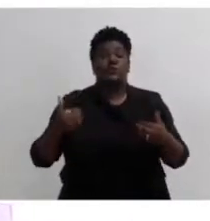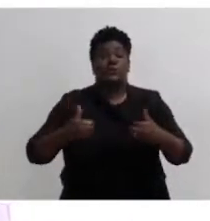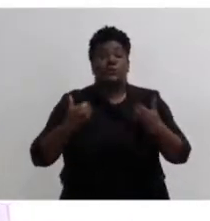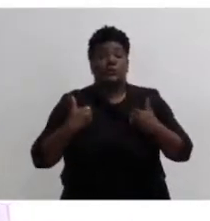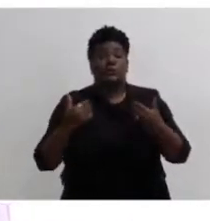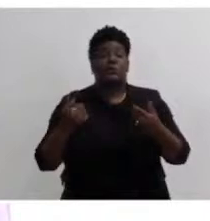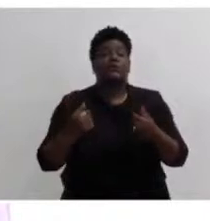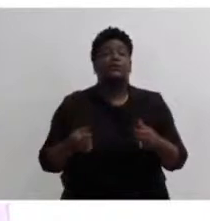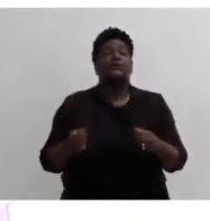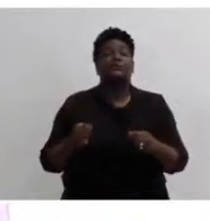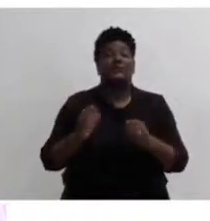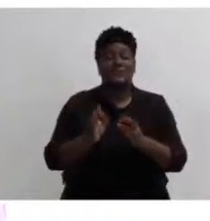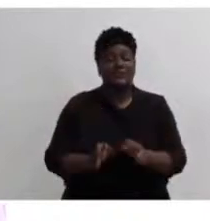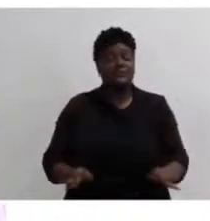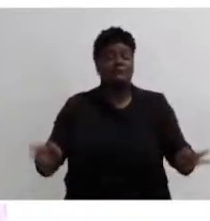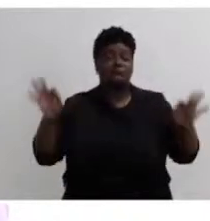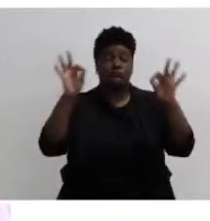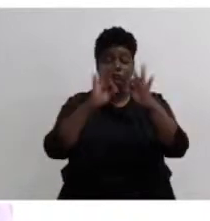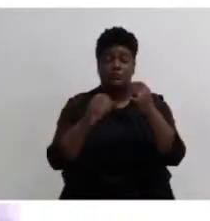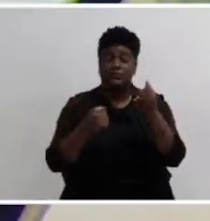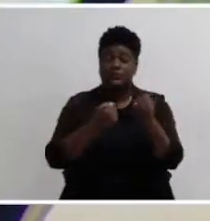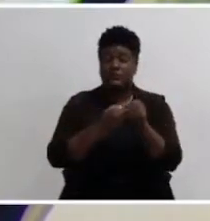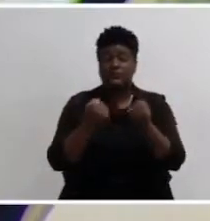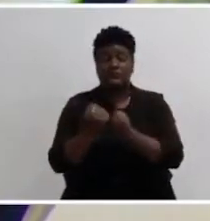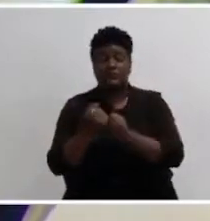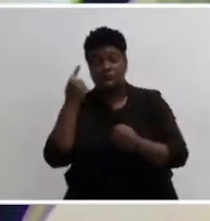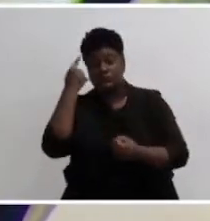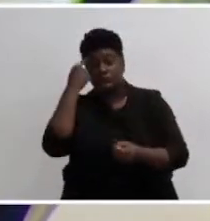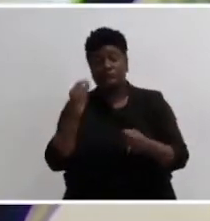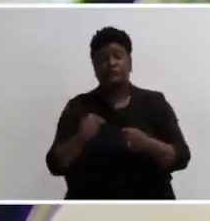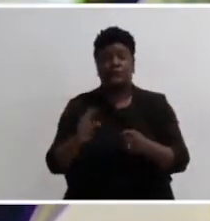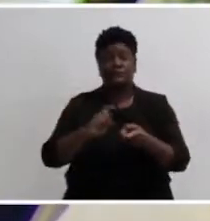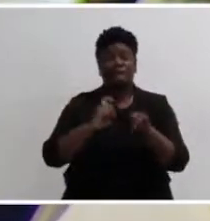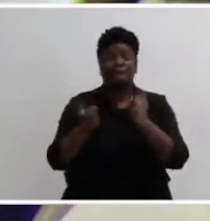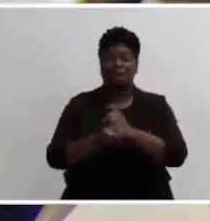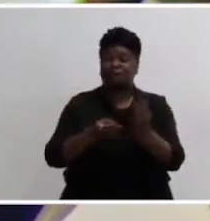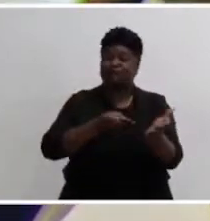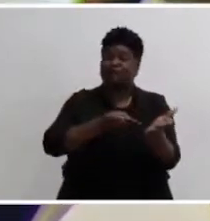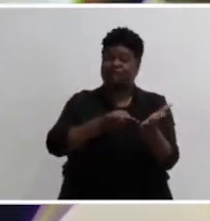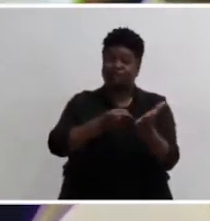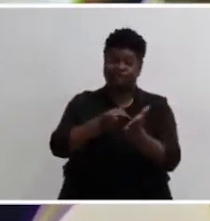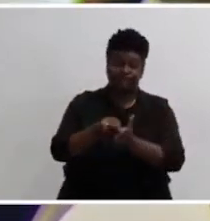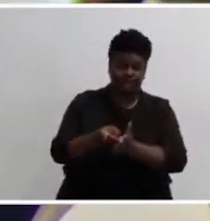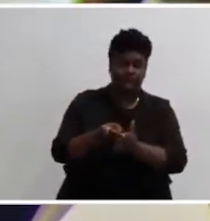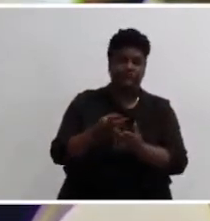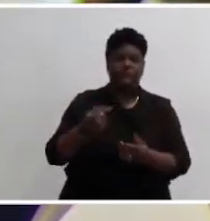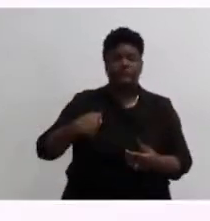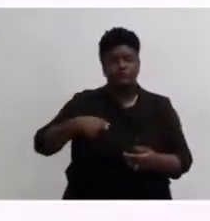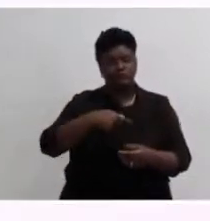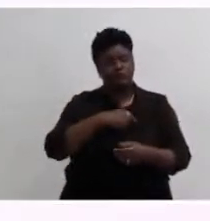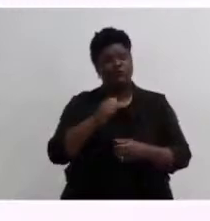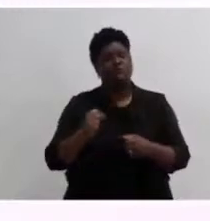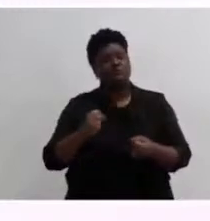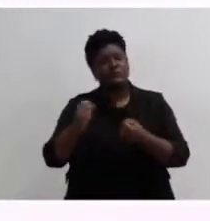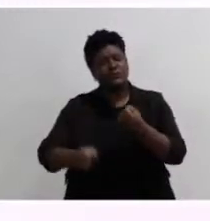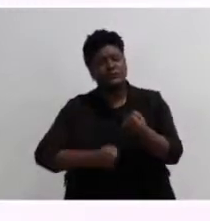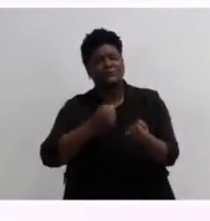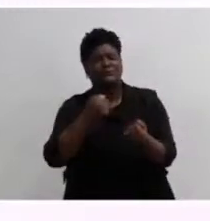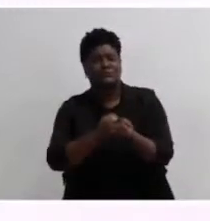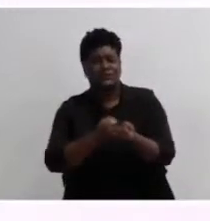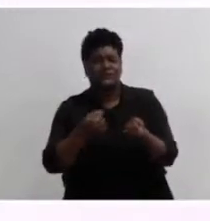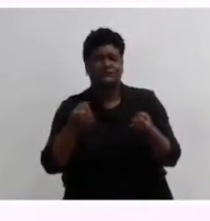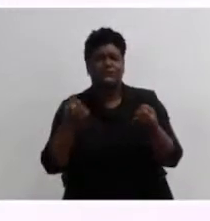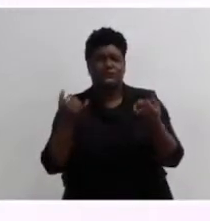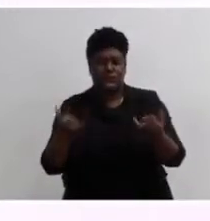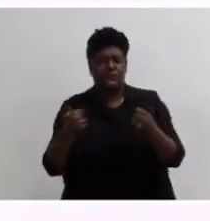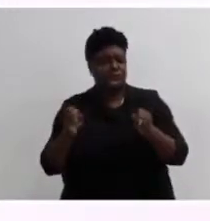un verdadero cambio. Aprovechemos este momento histórico para la nación. Apoyemos firmemente esta iniciativa